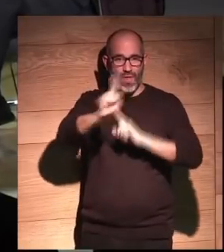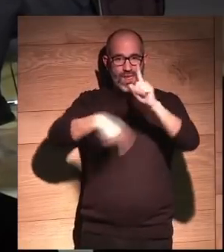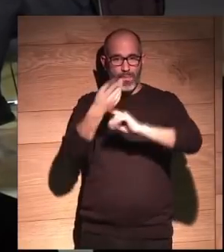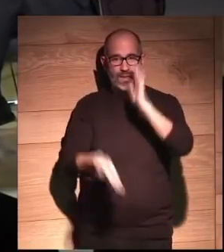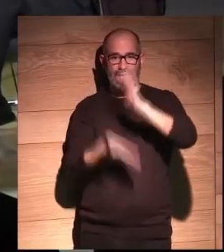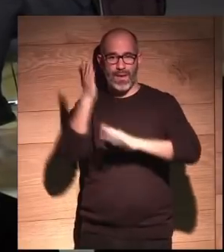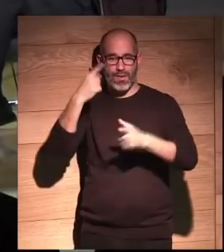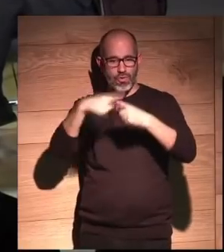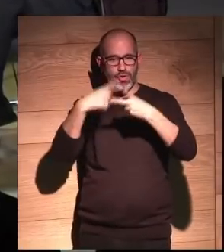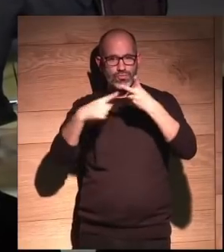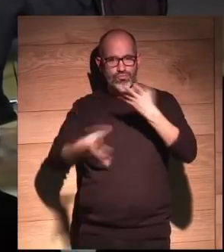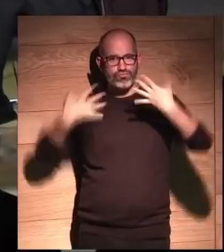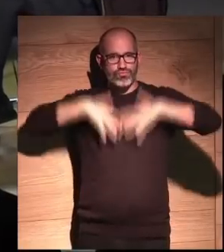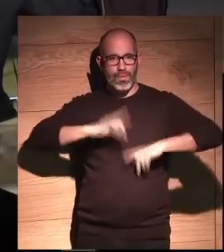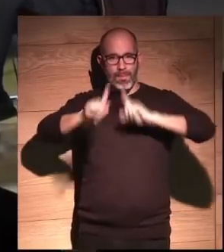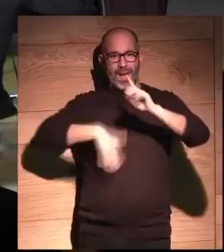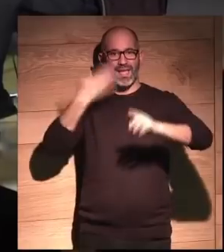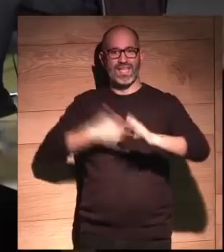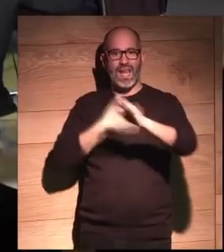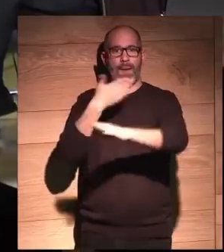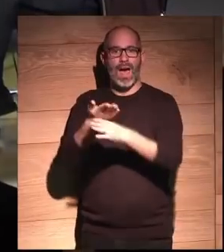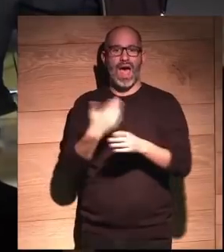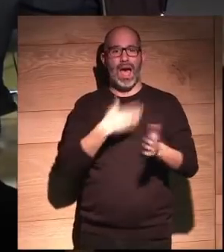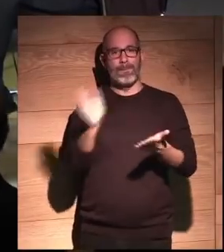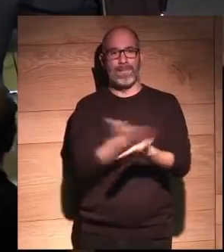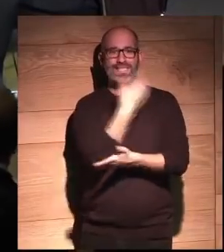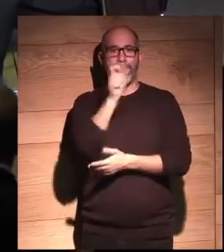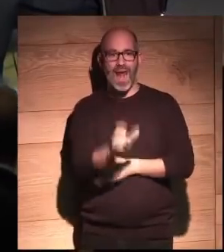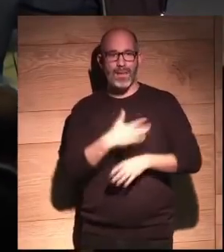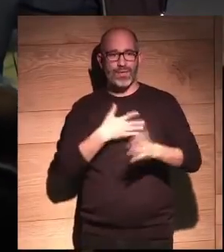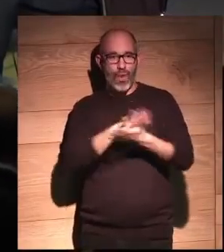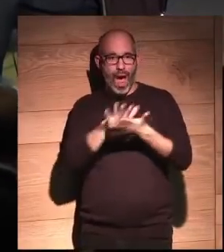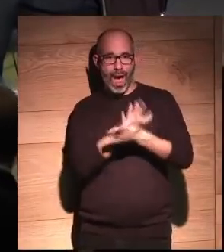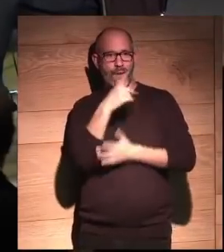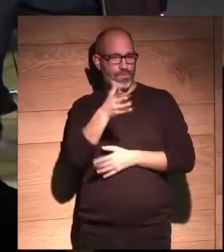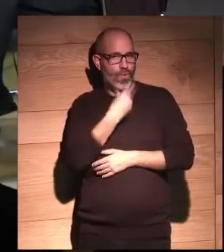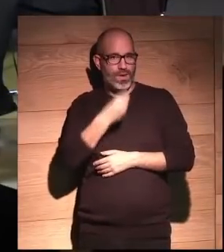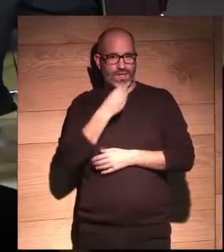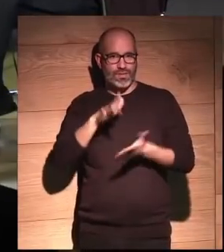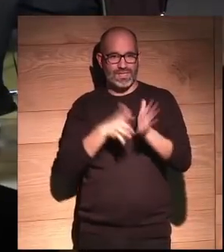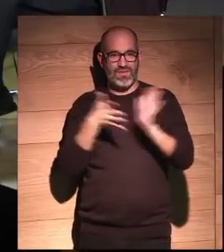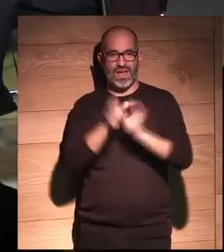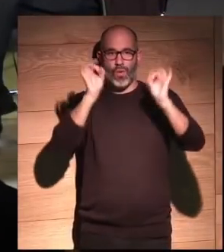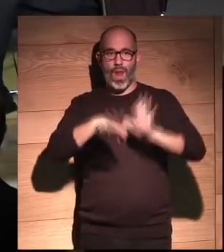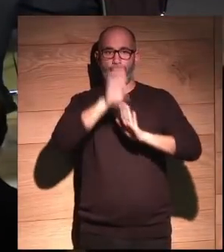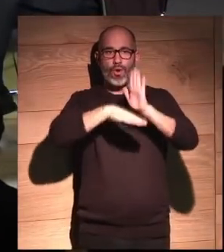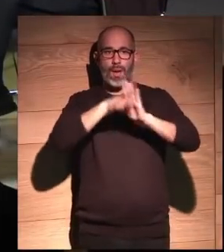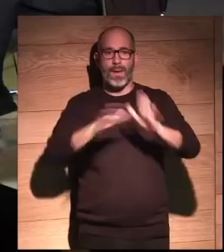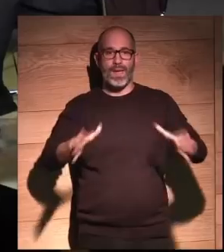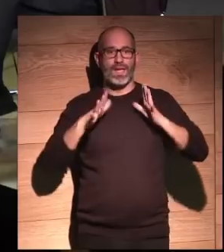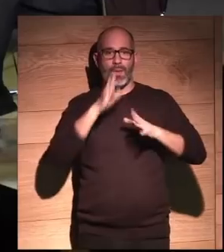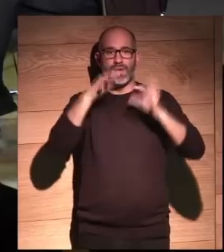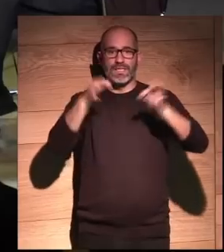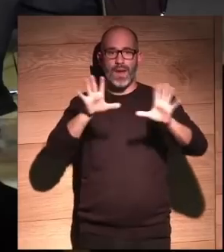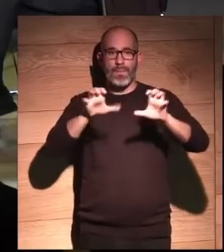vas de aquí con 4 o 5 cosas, mañana vas a Quién Quiere Ser Millonario, pasa palabra y te lo sabes. Y eso es precioso. Es como el programa, que la gente dice, me encanta el programa porque